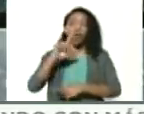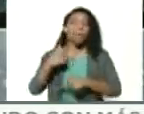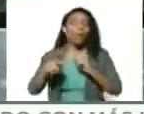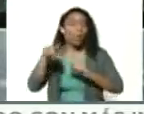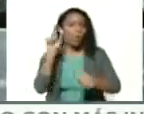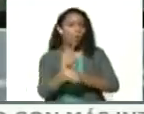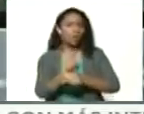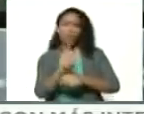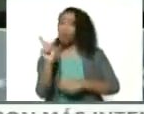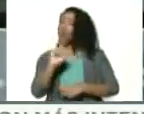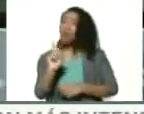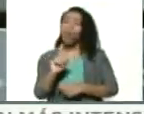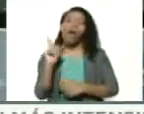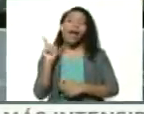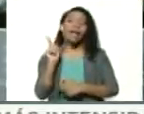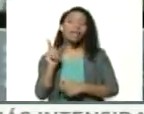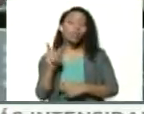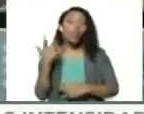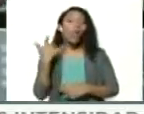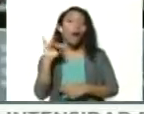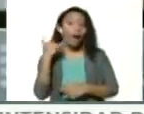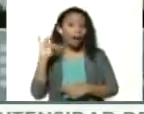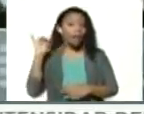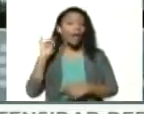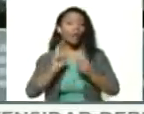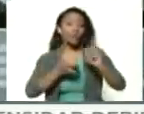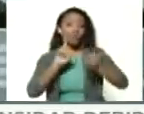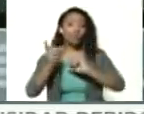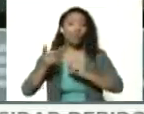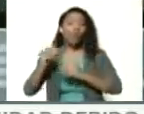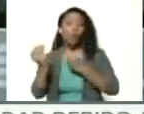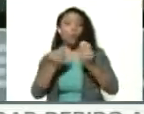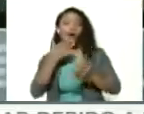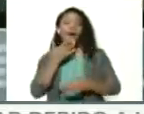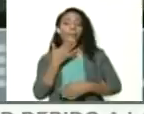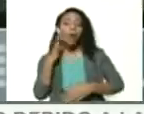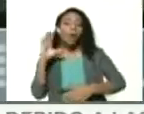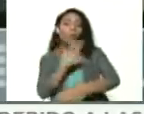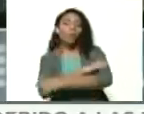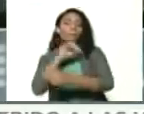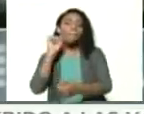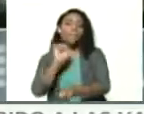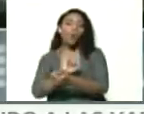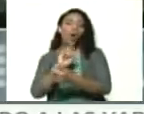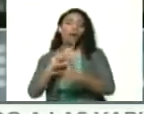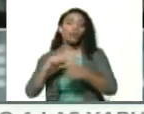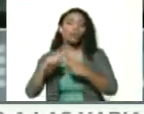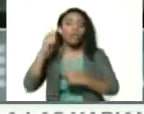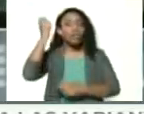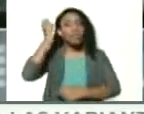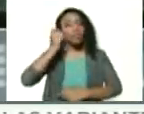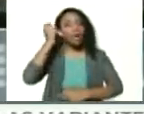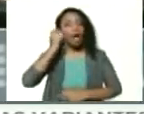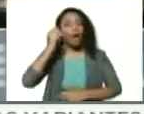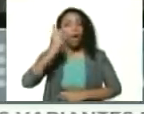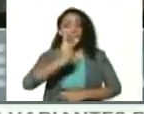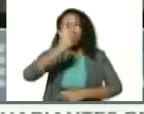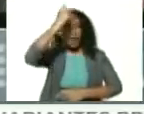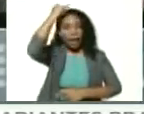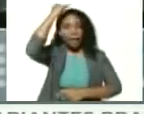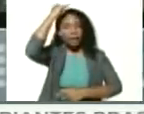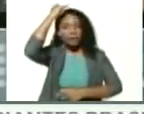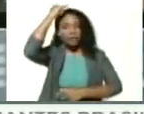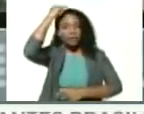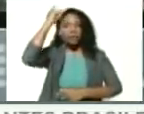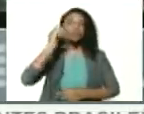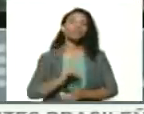único. Hubo episodios como, por ejemplo, la detención del entonces diputado Tarek William Saab,